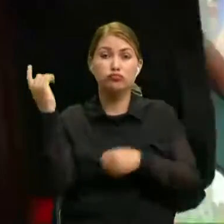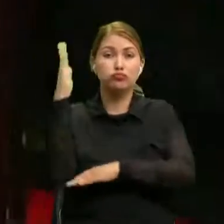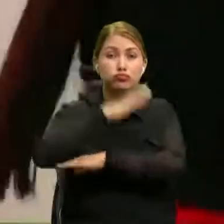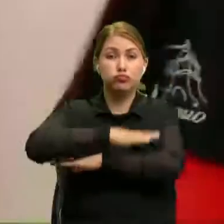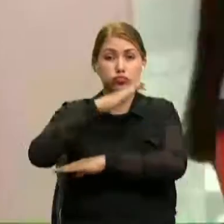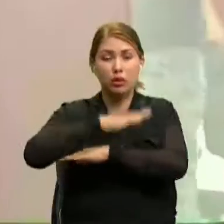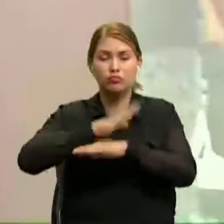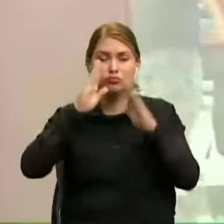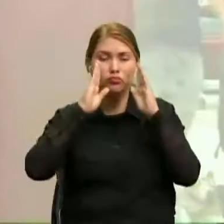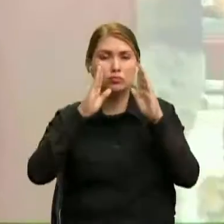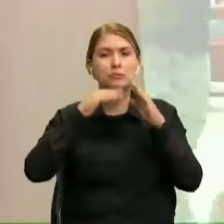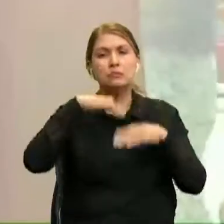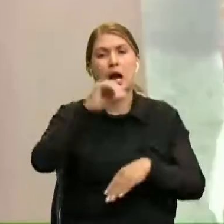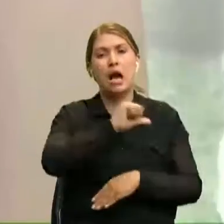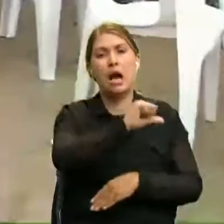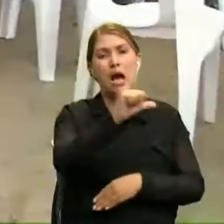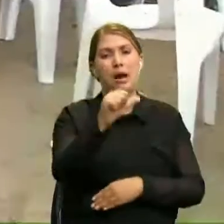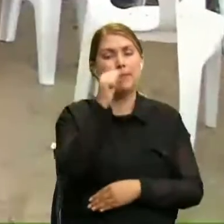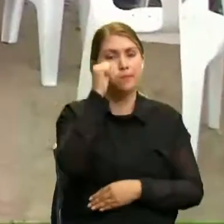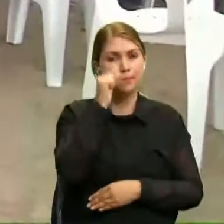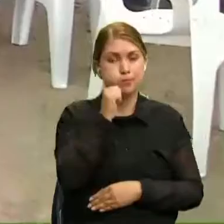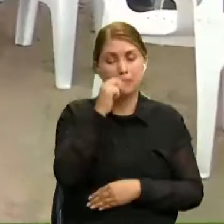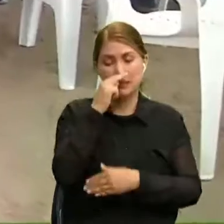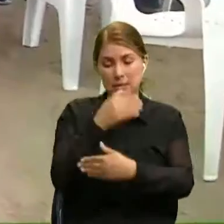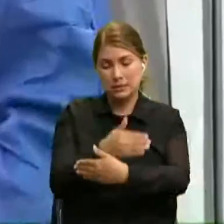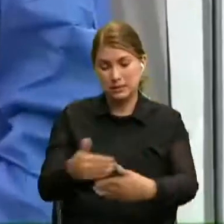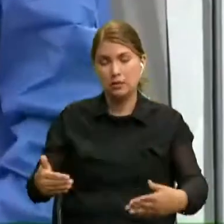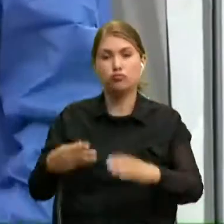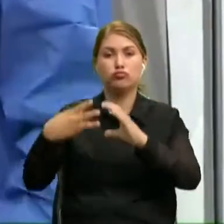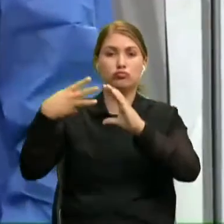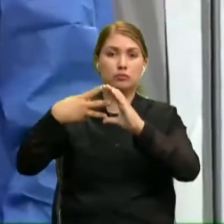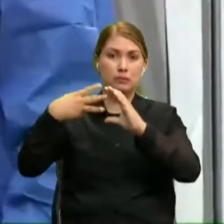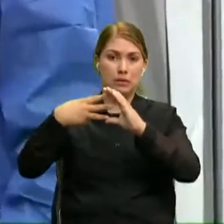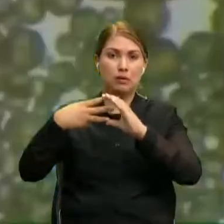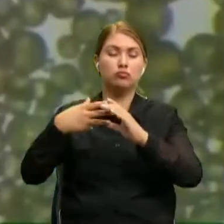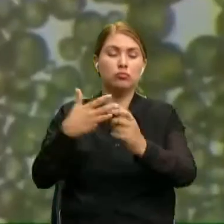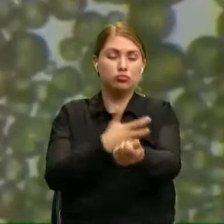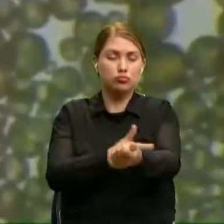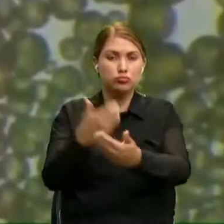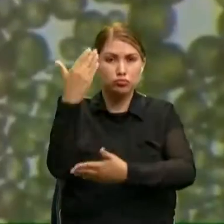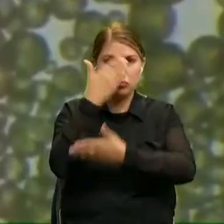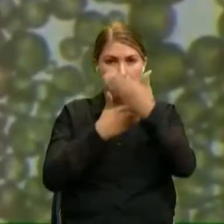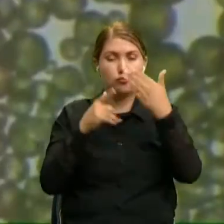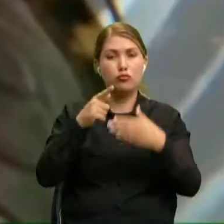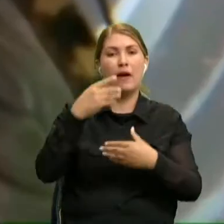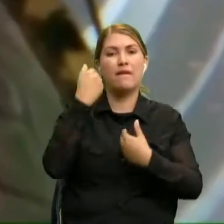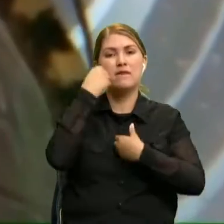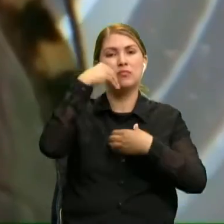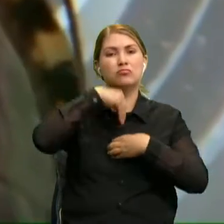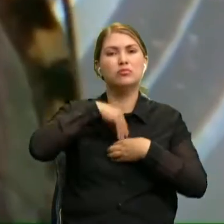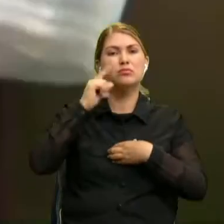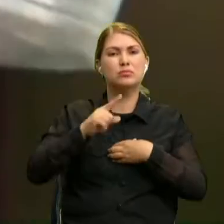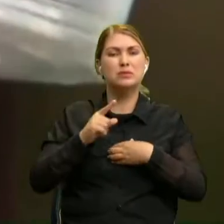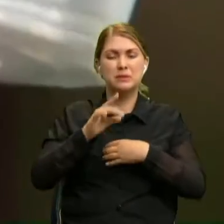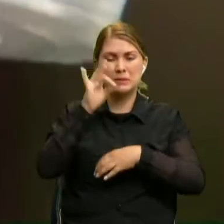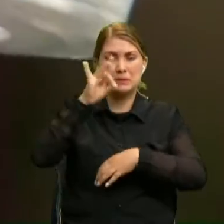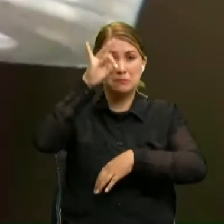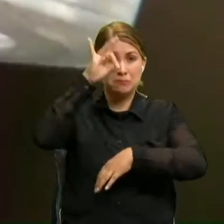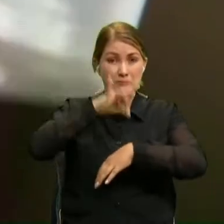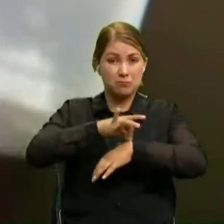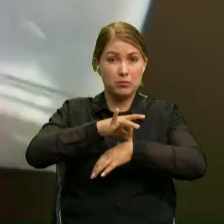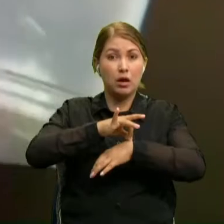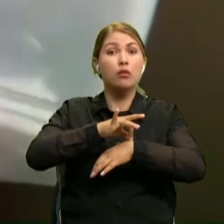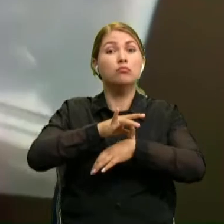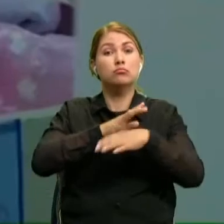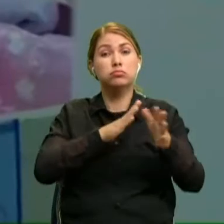municipal, priorizarán las mujeres embarazadas, niños y adultos mayores para la toma de muestras de esta enfermedad provocada por un insecto y que